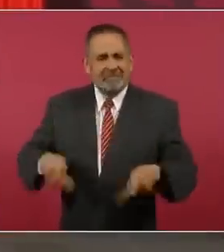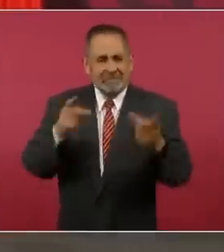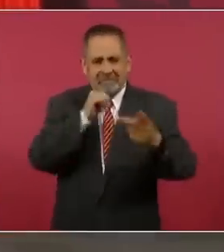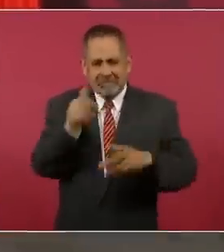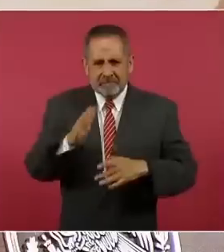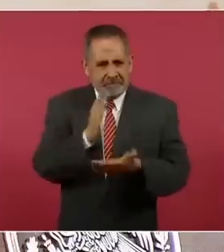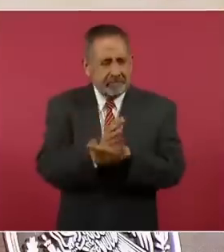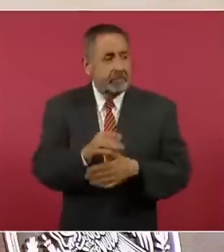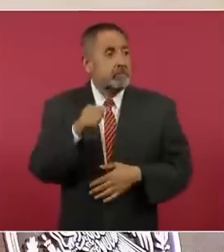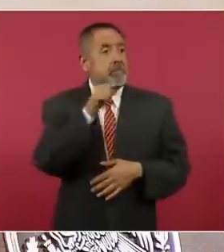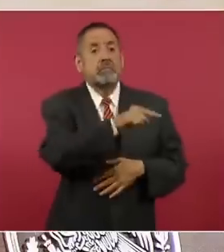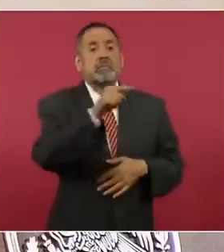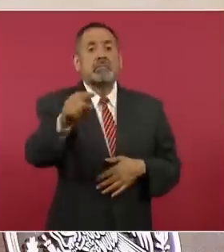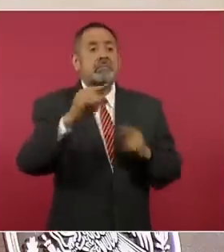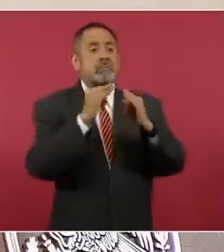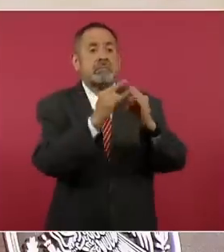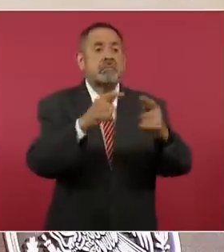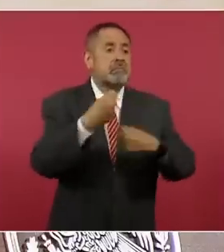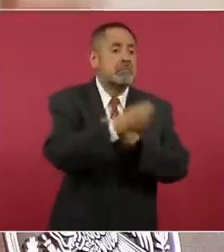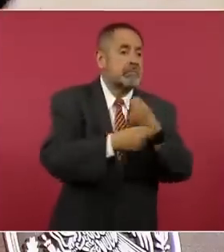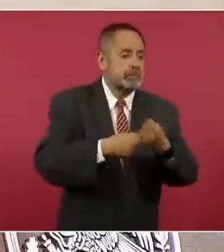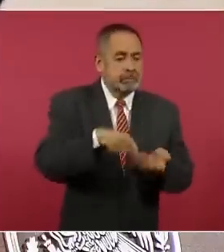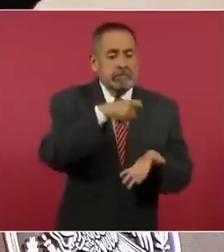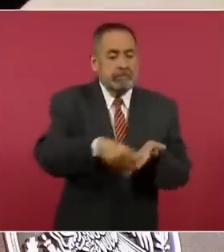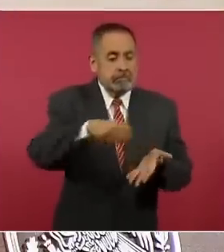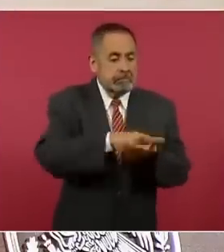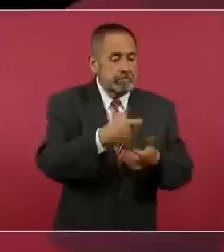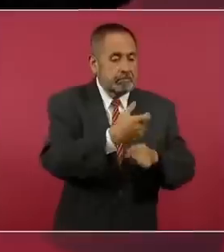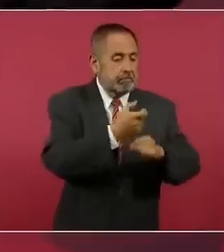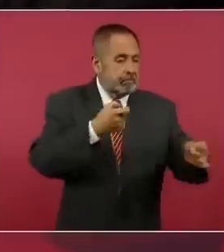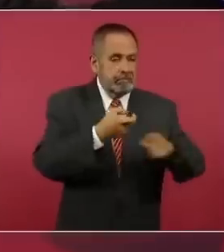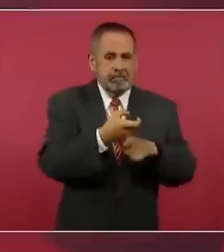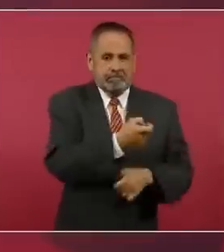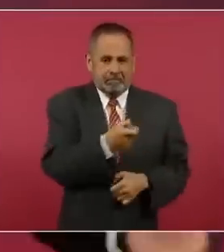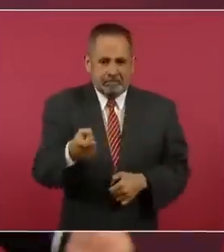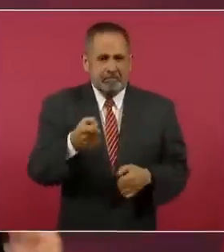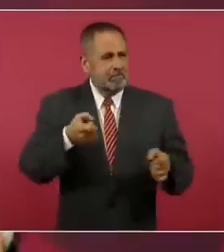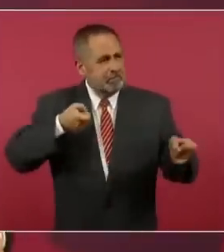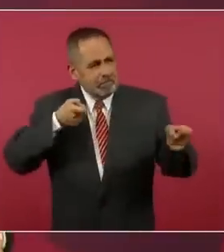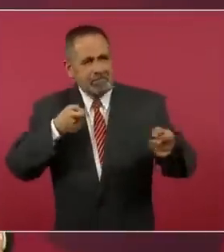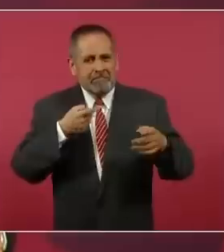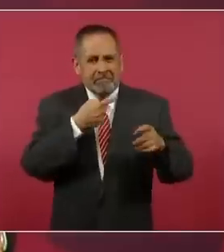los supermercados, armas de alto poder.